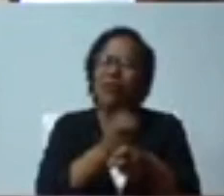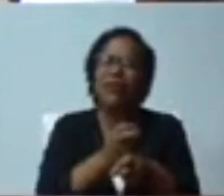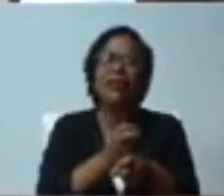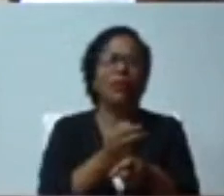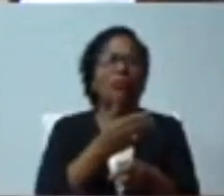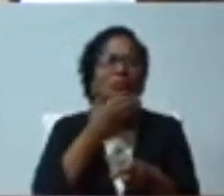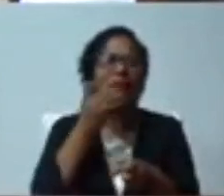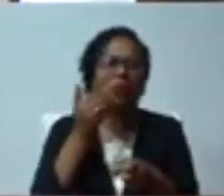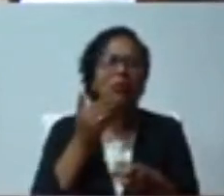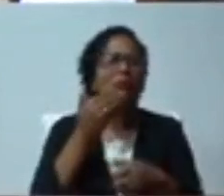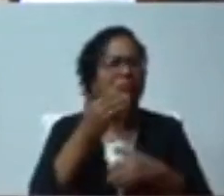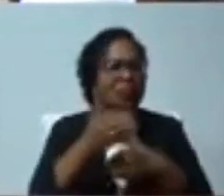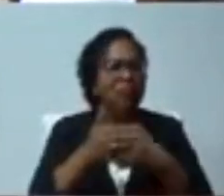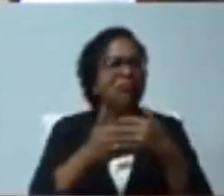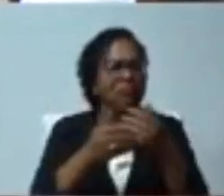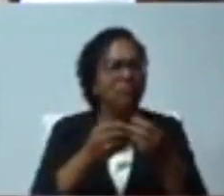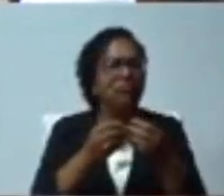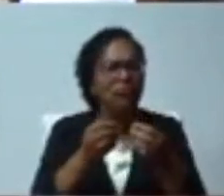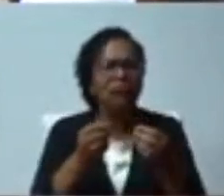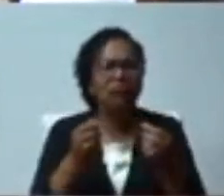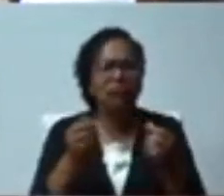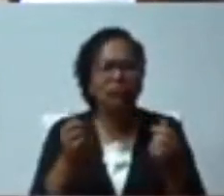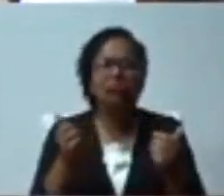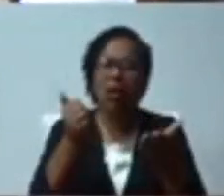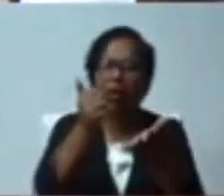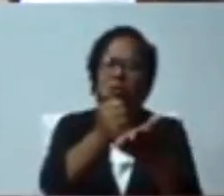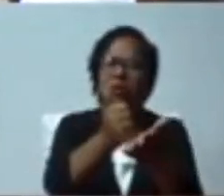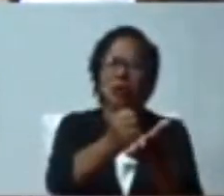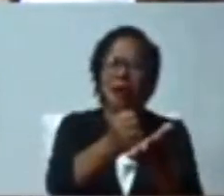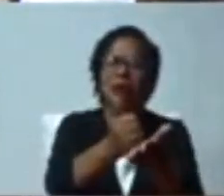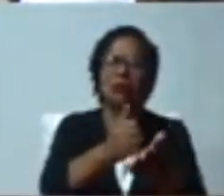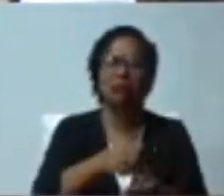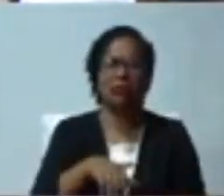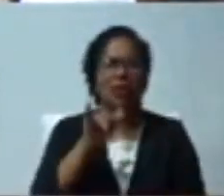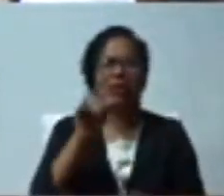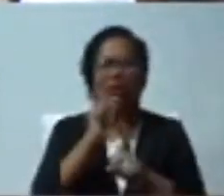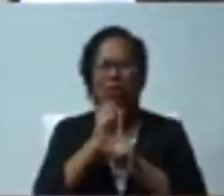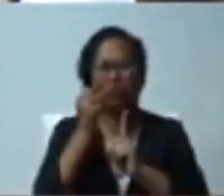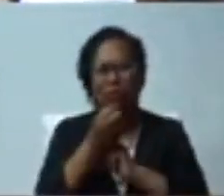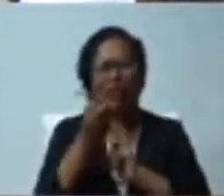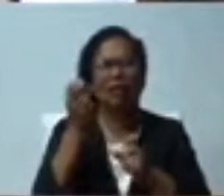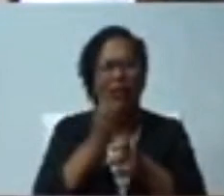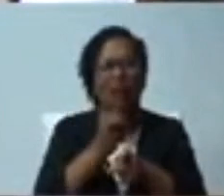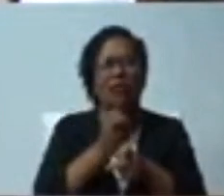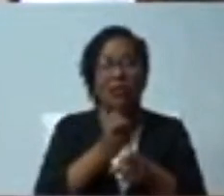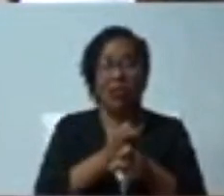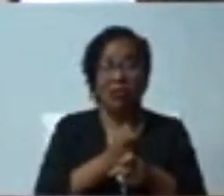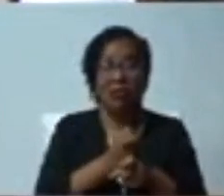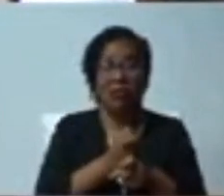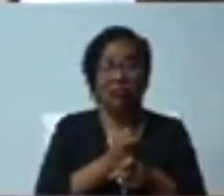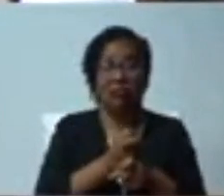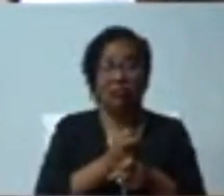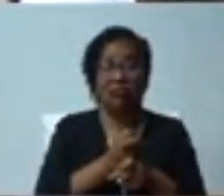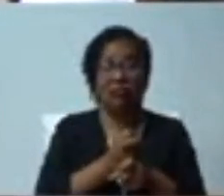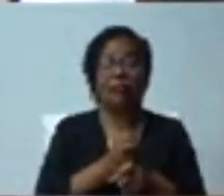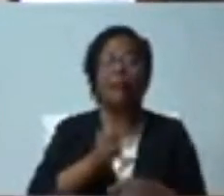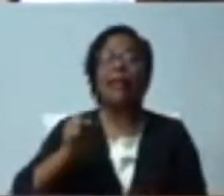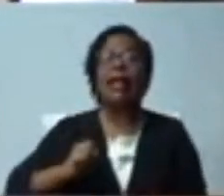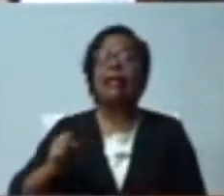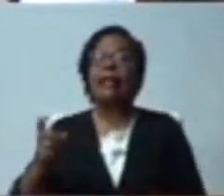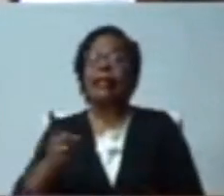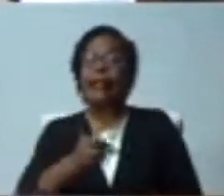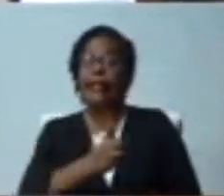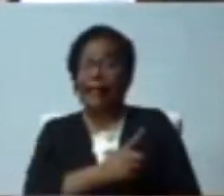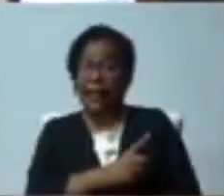viene a subsanar en gran parte de esa situación. Y vino del Senado y nosotros hemos hecho